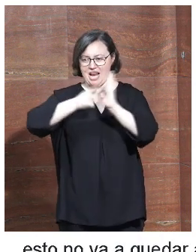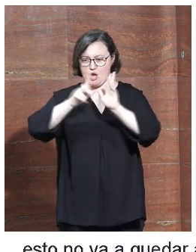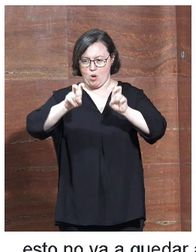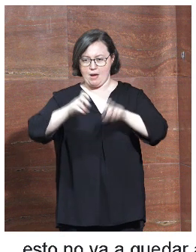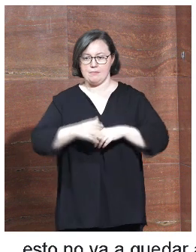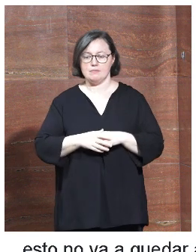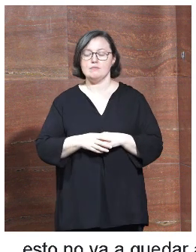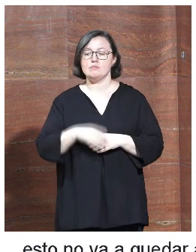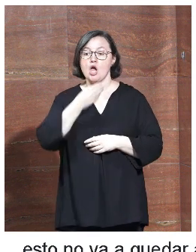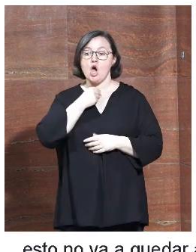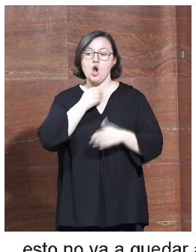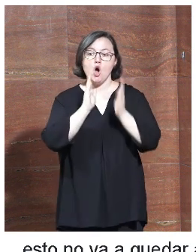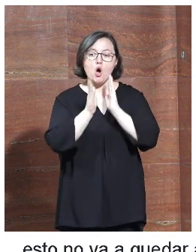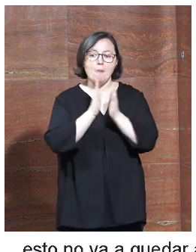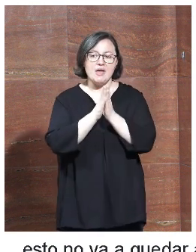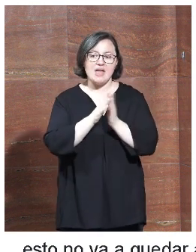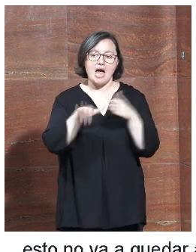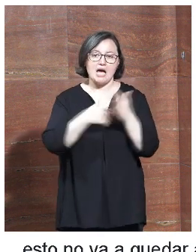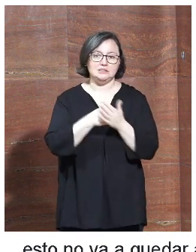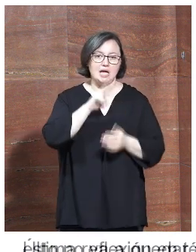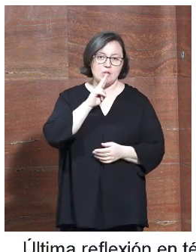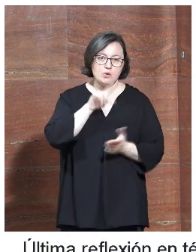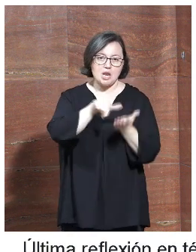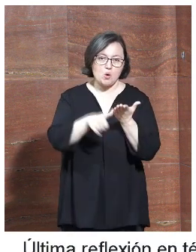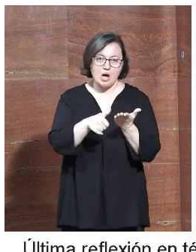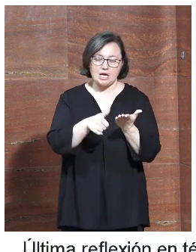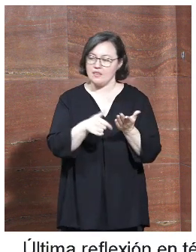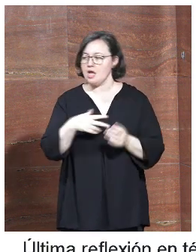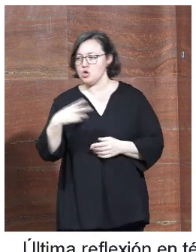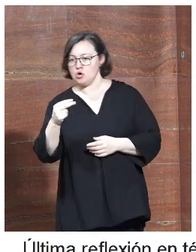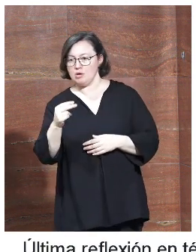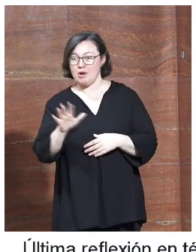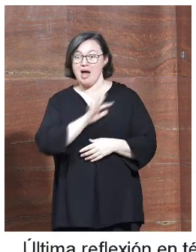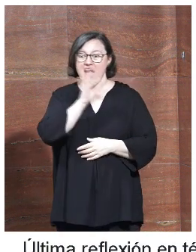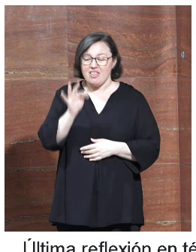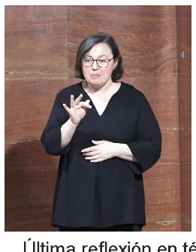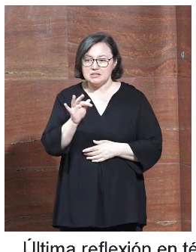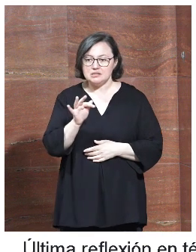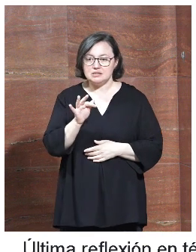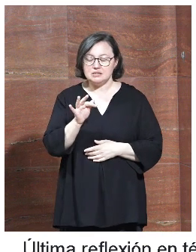Mientras no haya logopedia para que se desarrolle el lenguaje, lo veo bastante complicado. Pero además también,